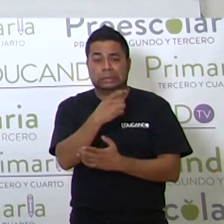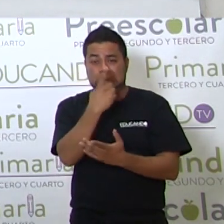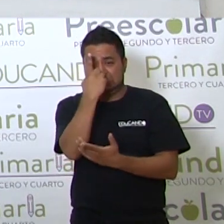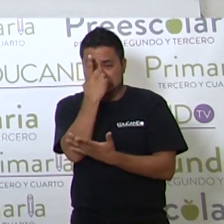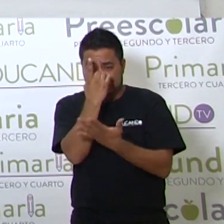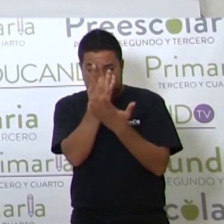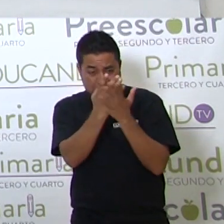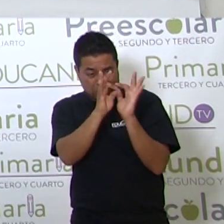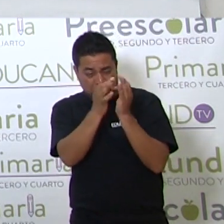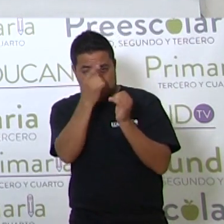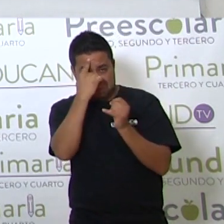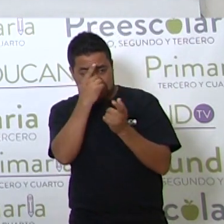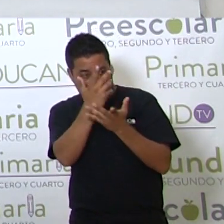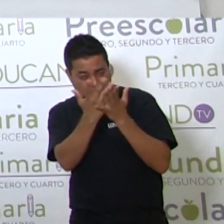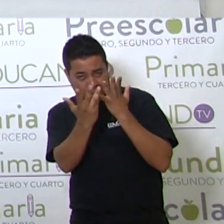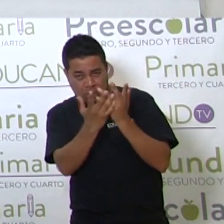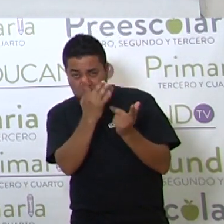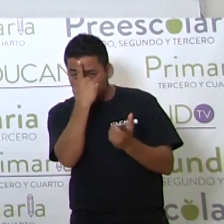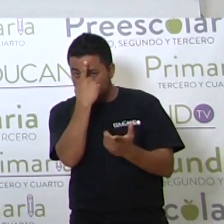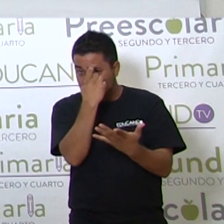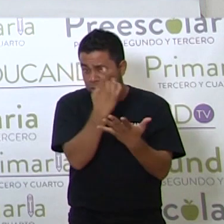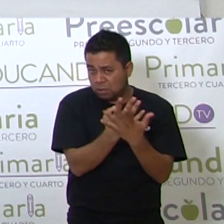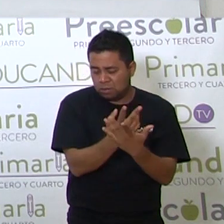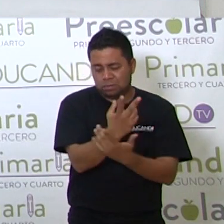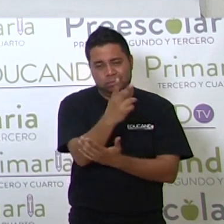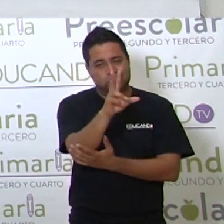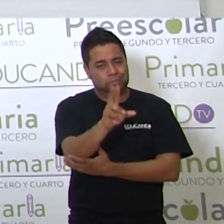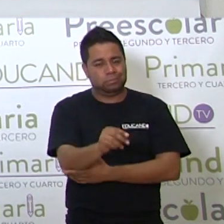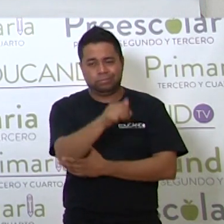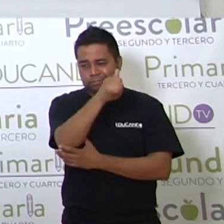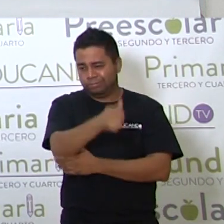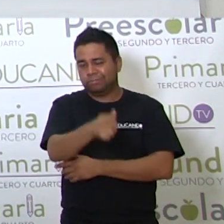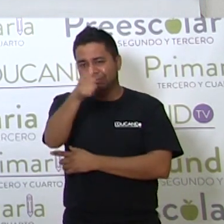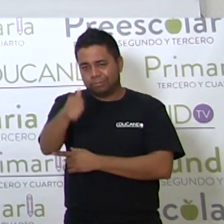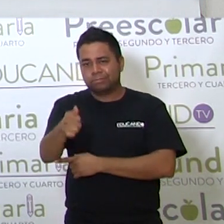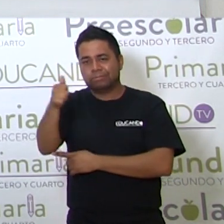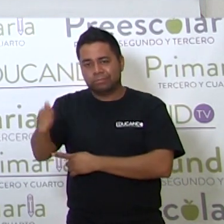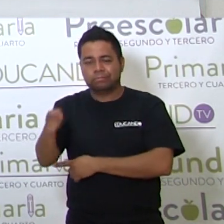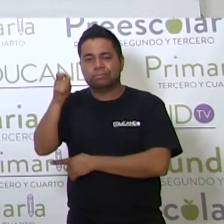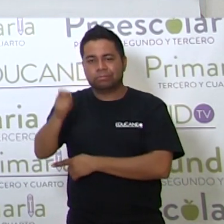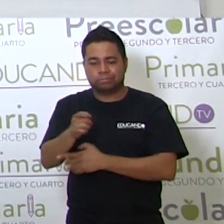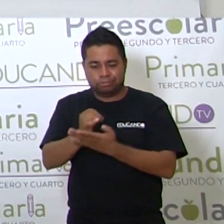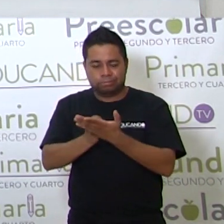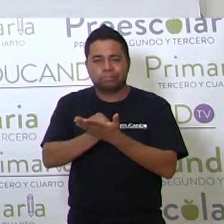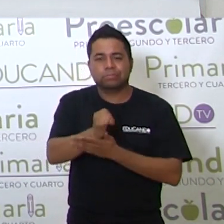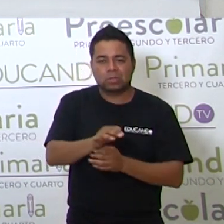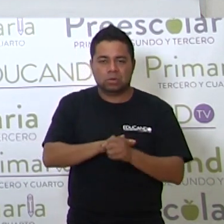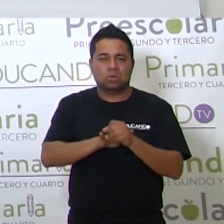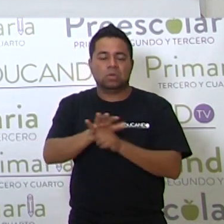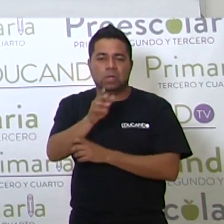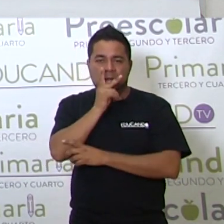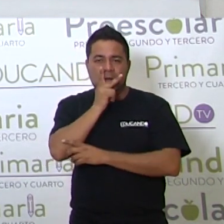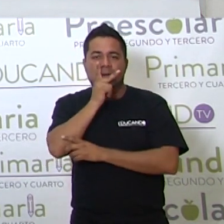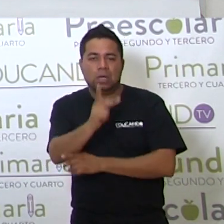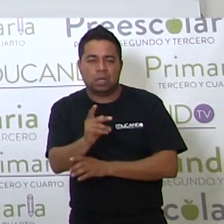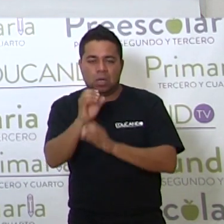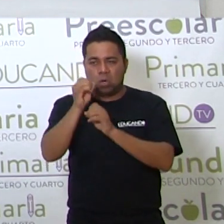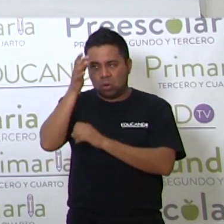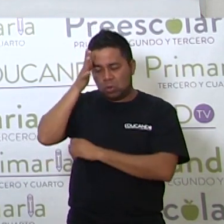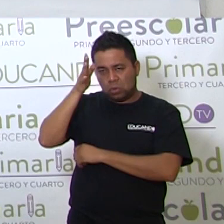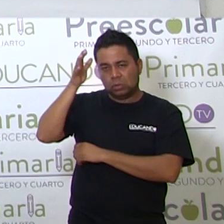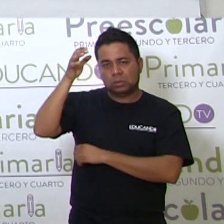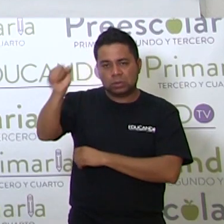sola manera de hacer un mapa conceptual. Cada quien va a definir cuáles son las palabras o los conceptos que